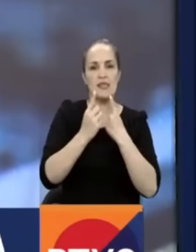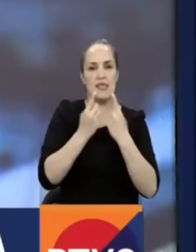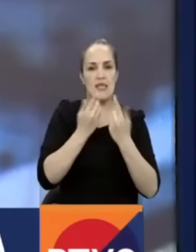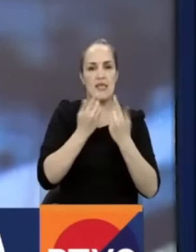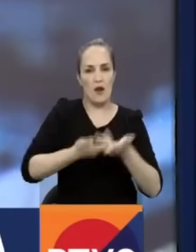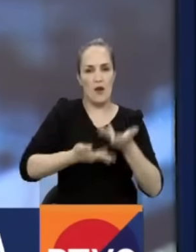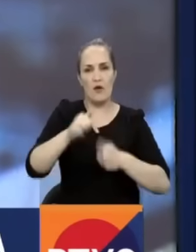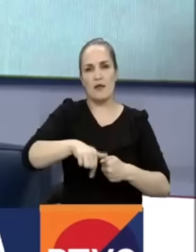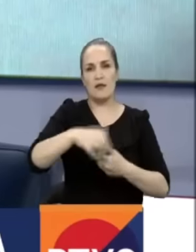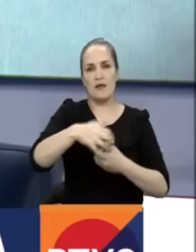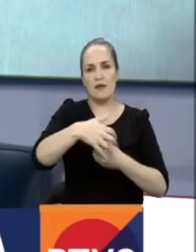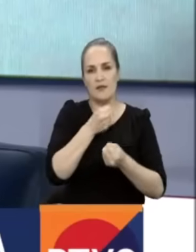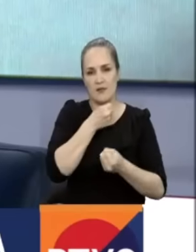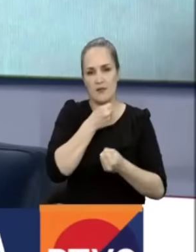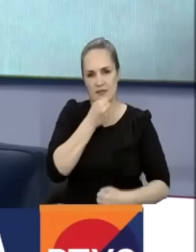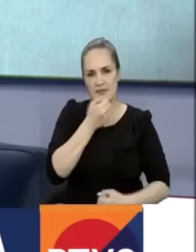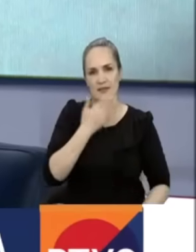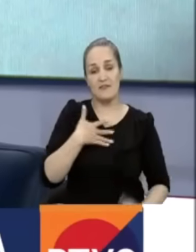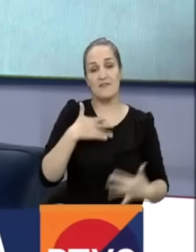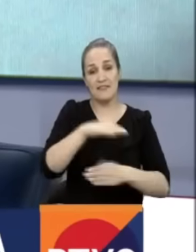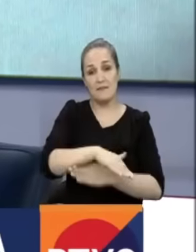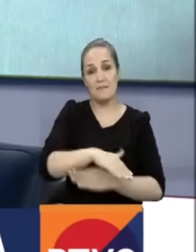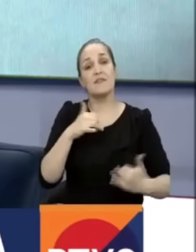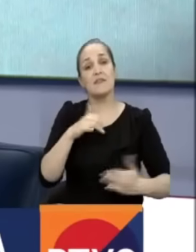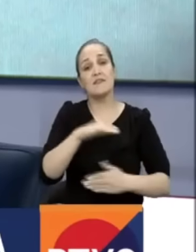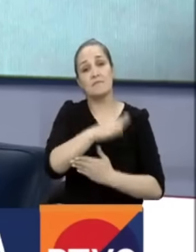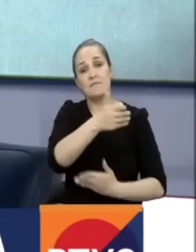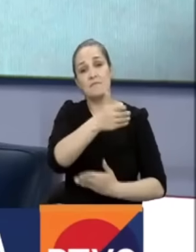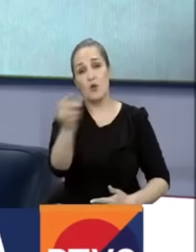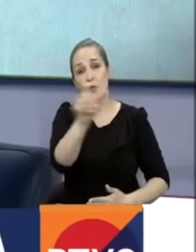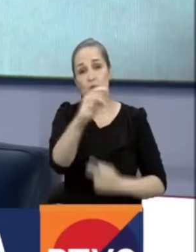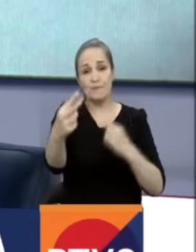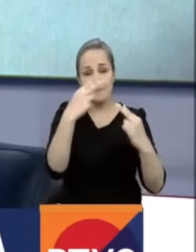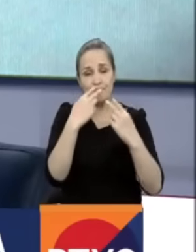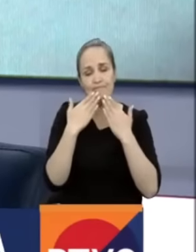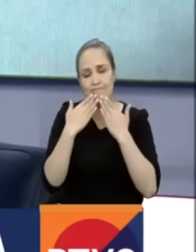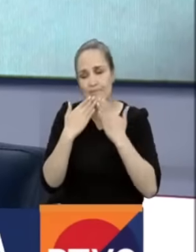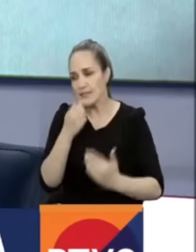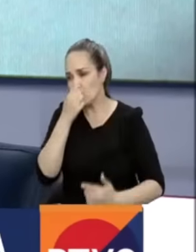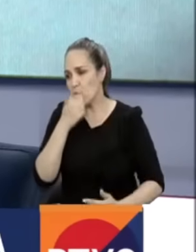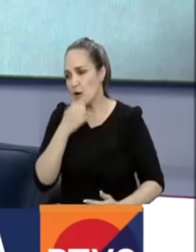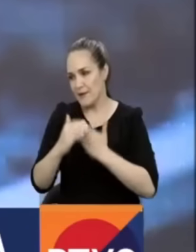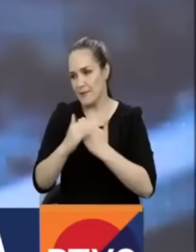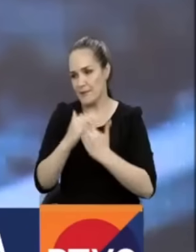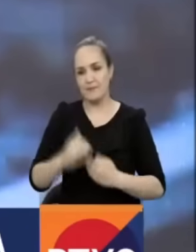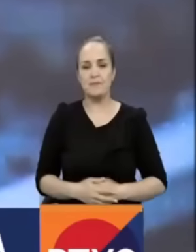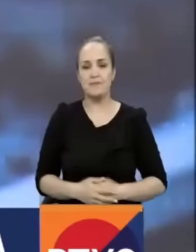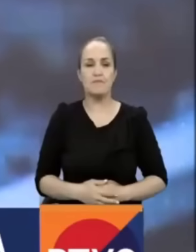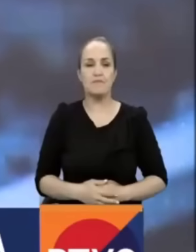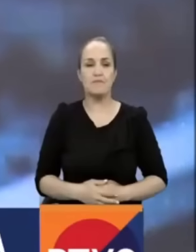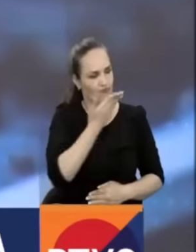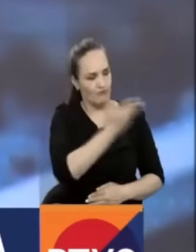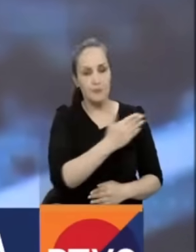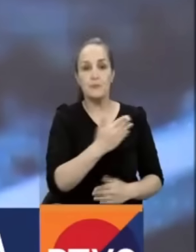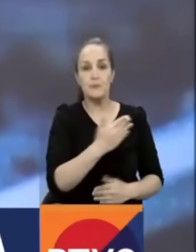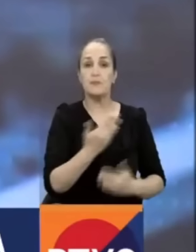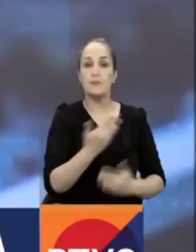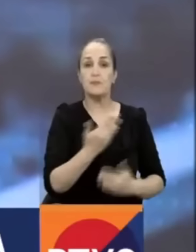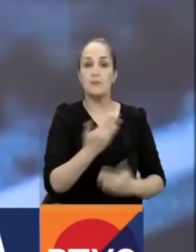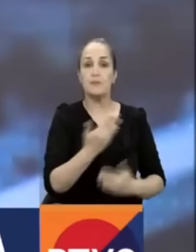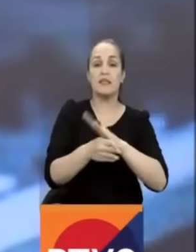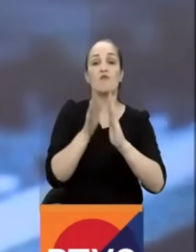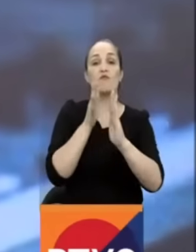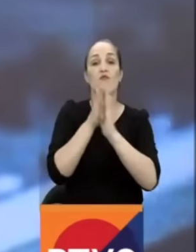RTVC Noticias. Feliz tarde. Feliz tarde a todas las personas que nos están viendo. Muchísimas gracias, Juan Carlos, por la invitación. No, señora, usted y nosotros seguimos con